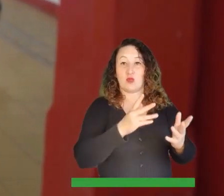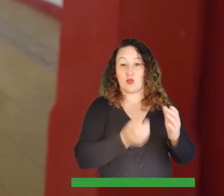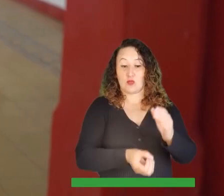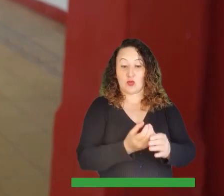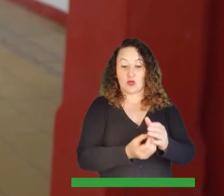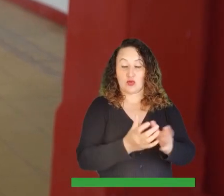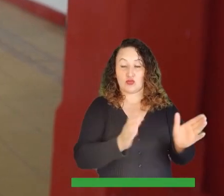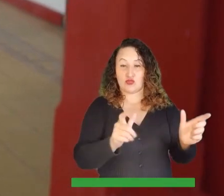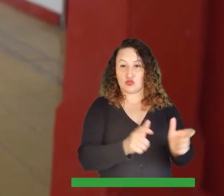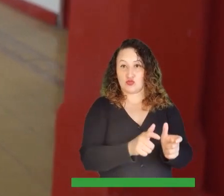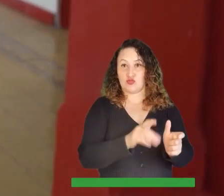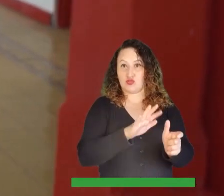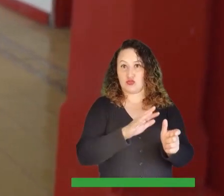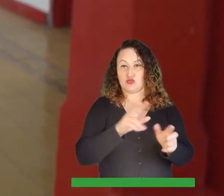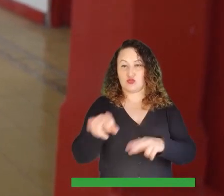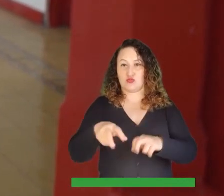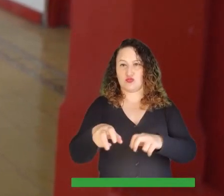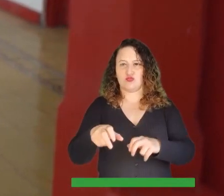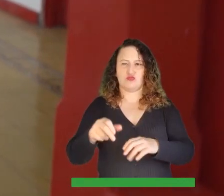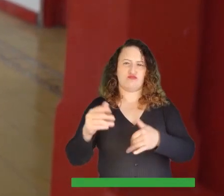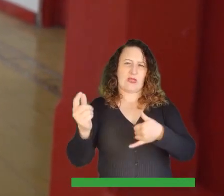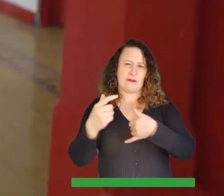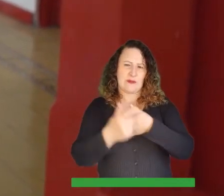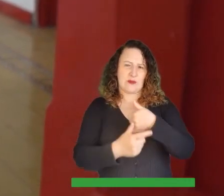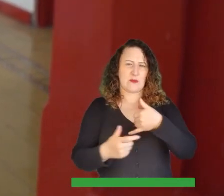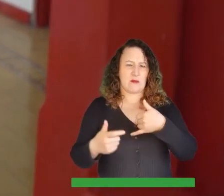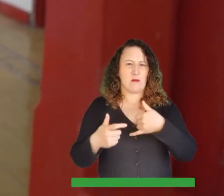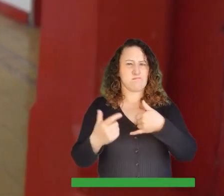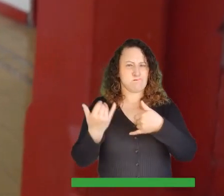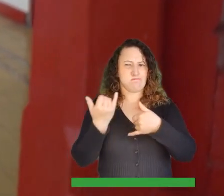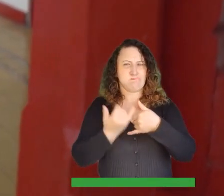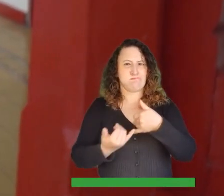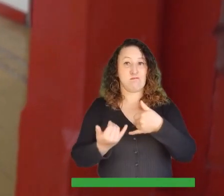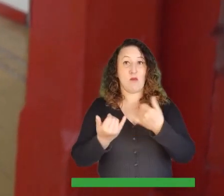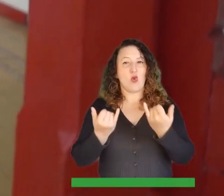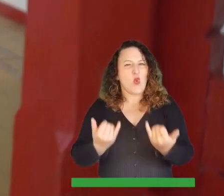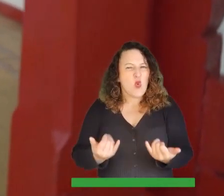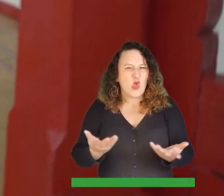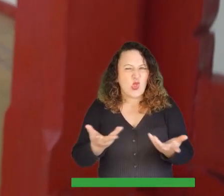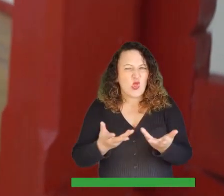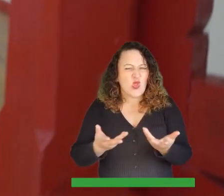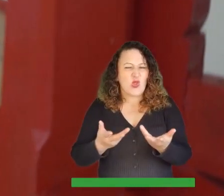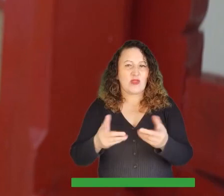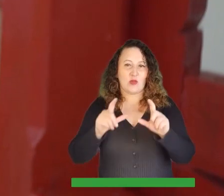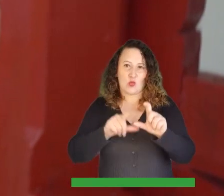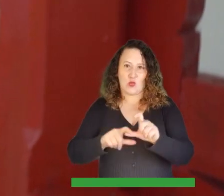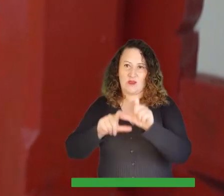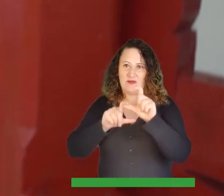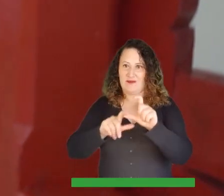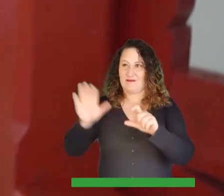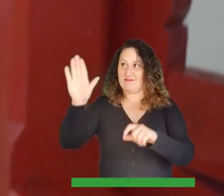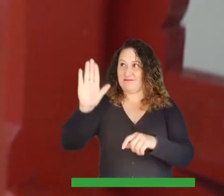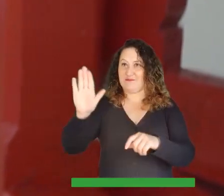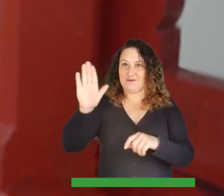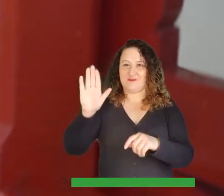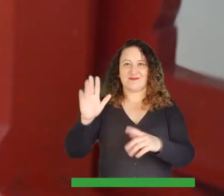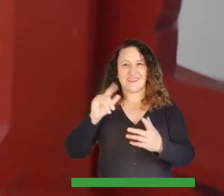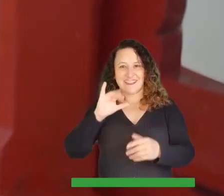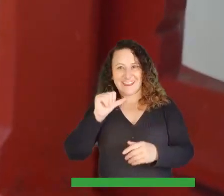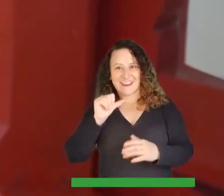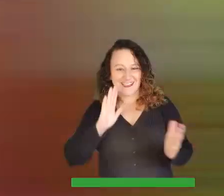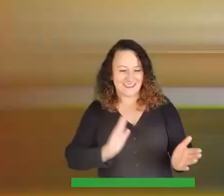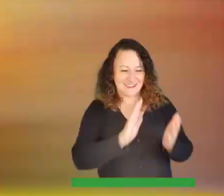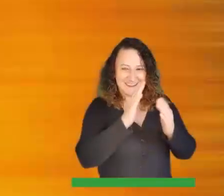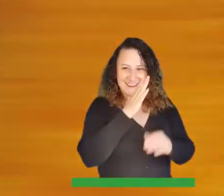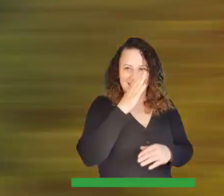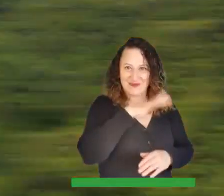productores agropecuarios que se llevan a cabo en todo el país. Esta vez vamos al departamento de La Guajira para descubrir cómo el ICA está más cerca del campo.